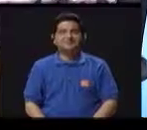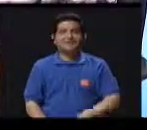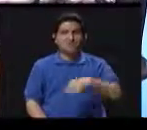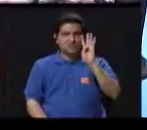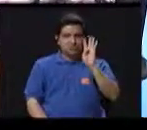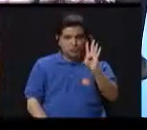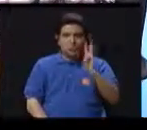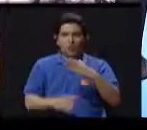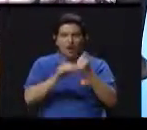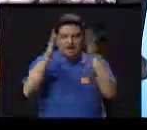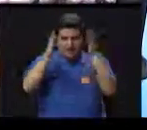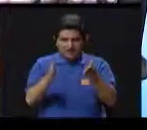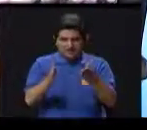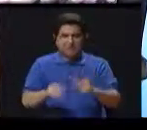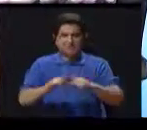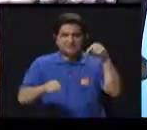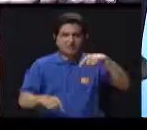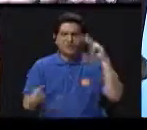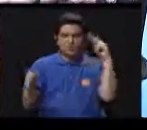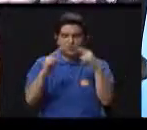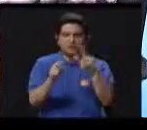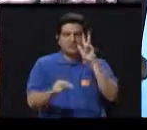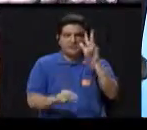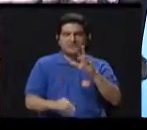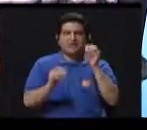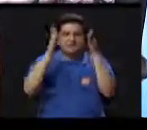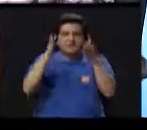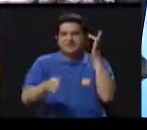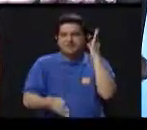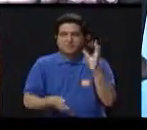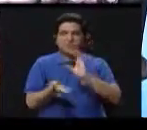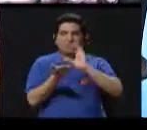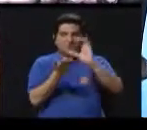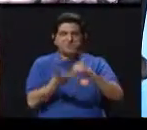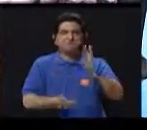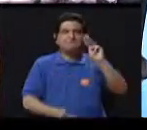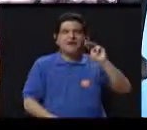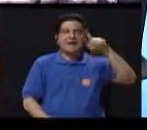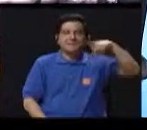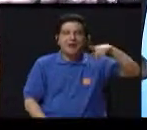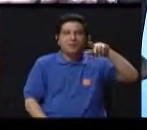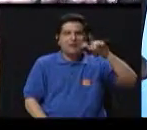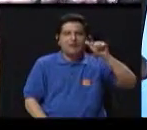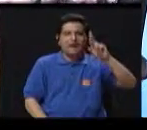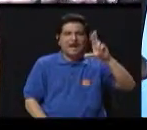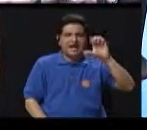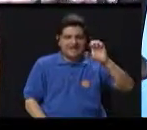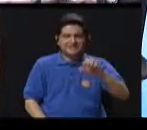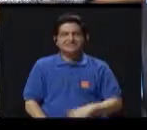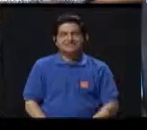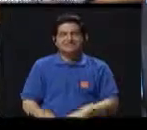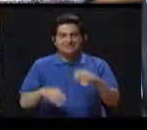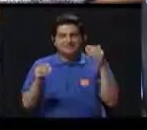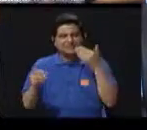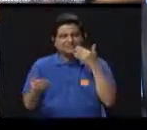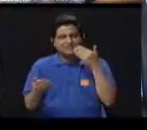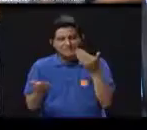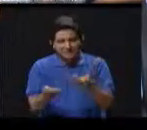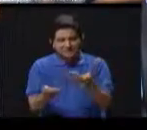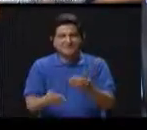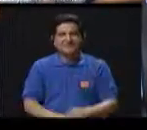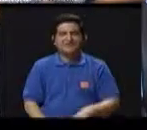Ajá. Bueno, son cuatro realizadoras, pero hoy vamos a conocer a tres de ellas y a la profesora del curso, María Paula Arce. Bienvenida. Muchas